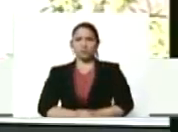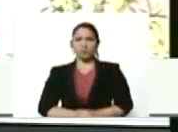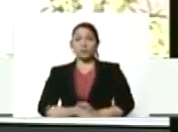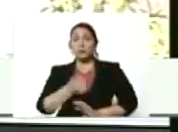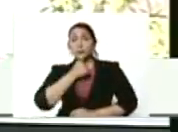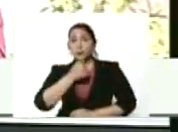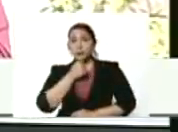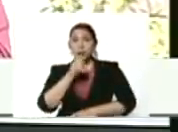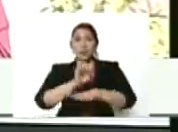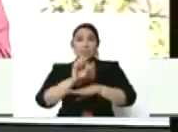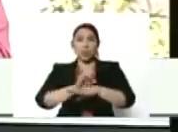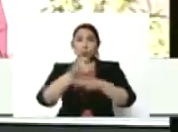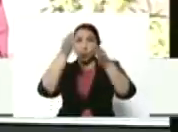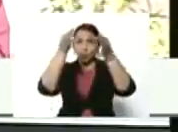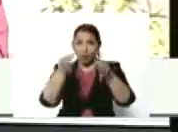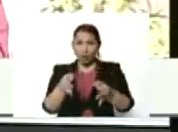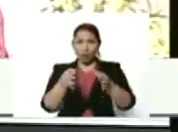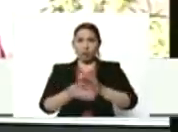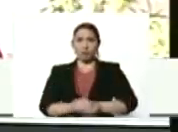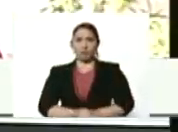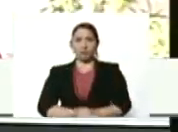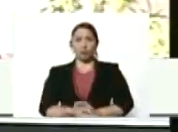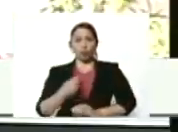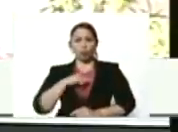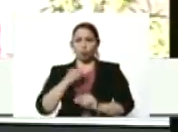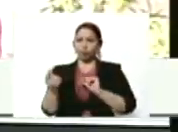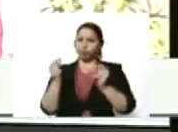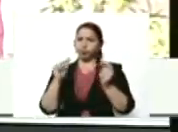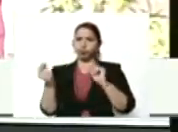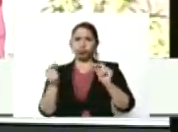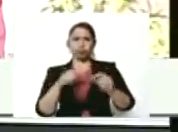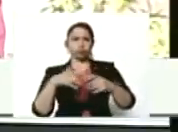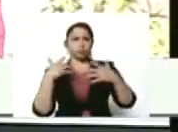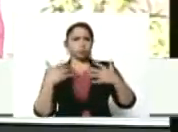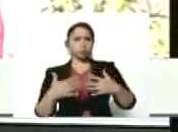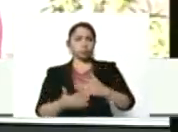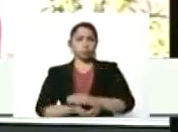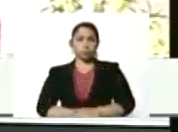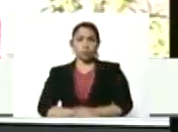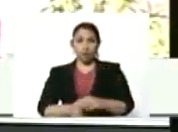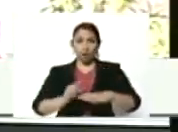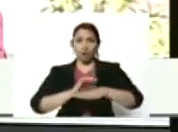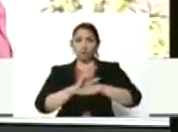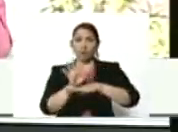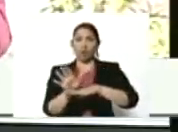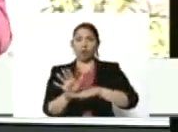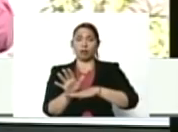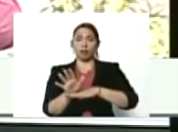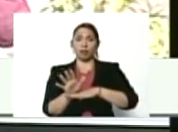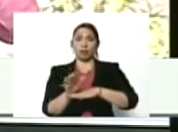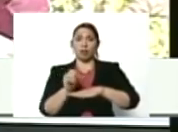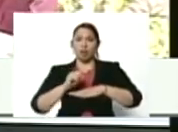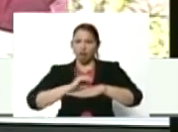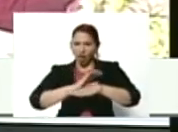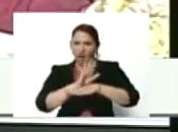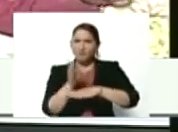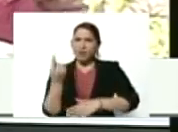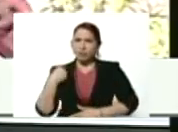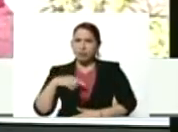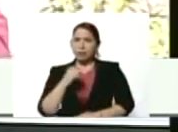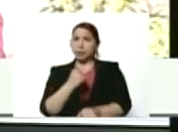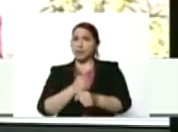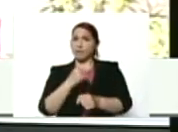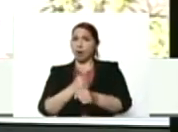perseverar en la economía real, lo hemos discutido bastante, en el ALBA. El ALBA tiene también una agenda